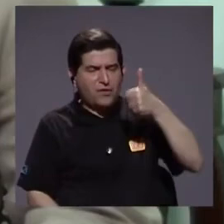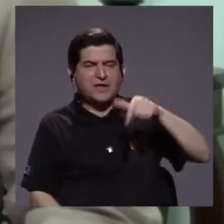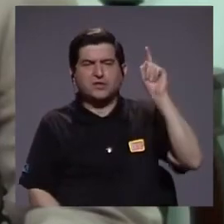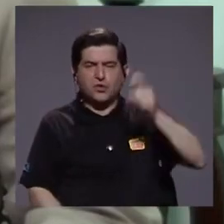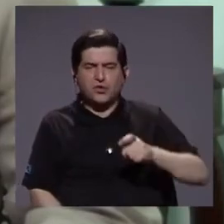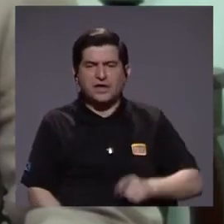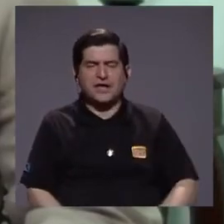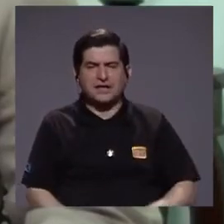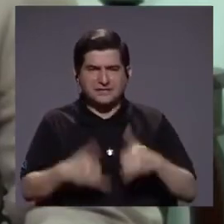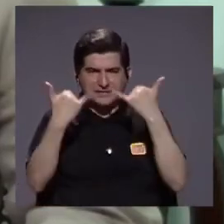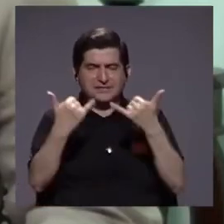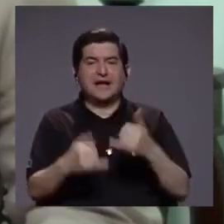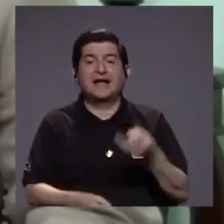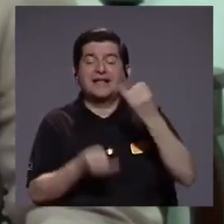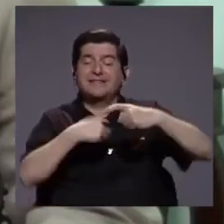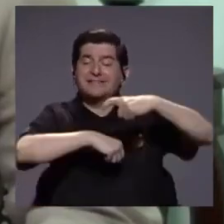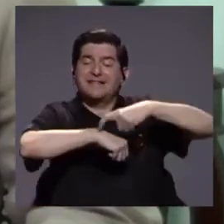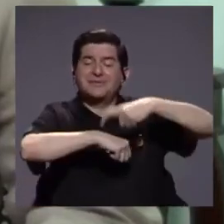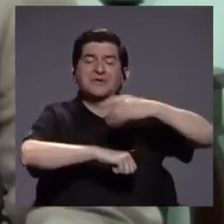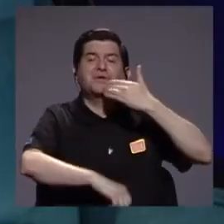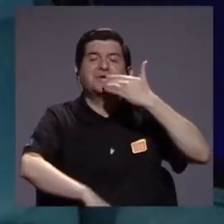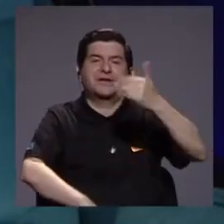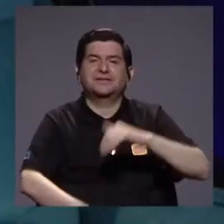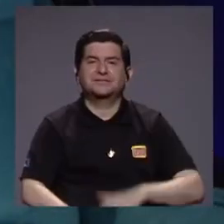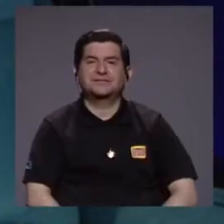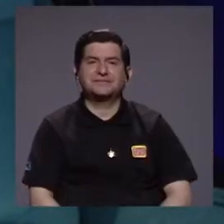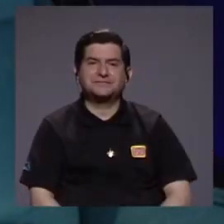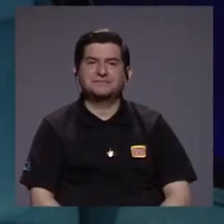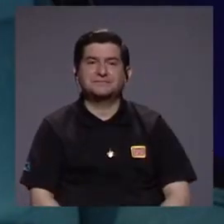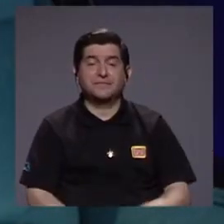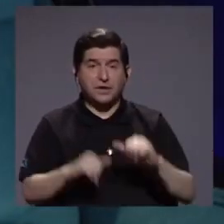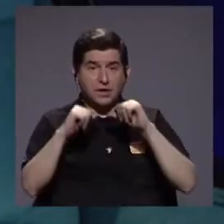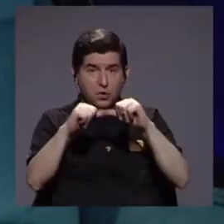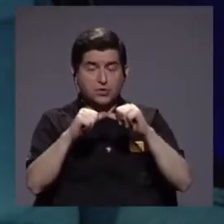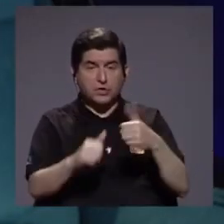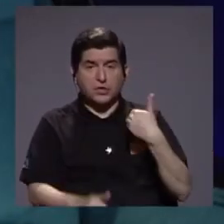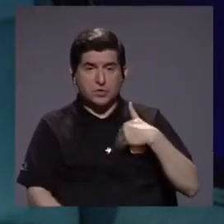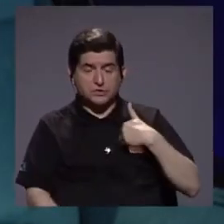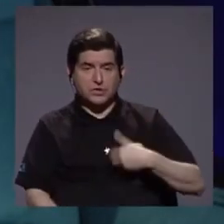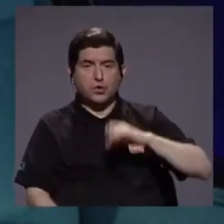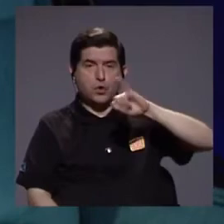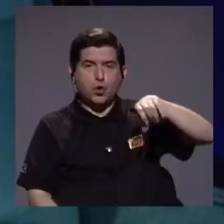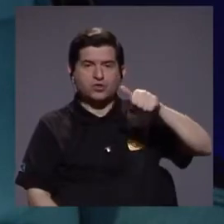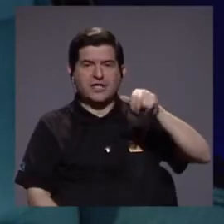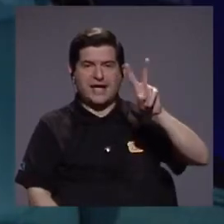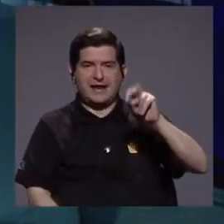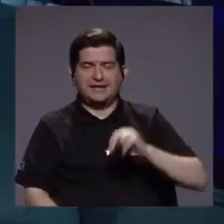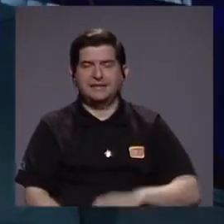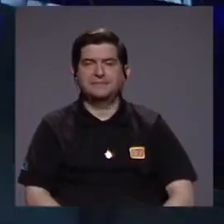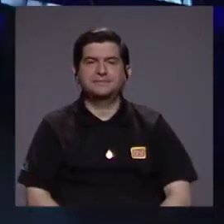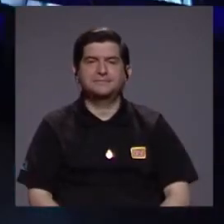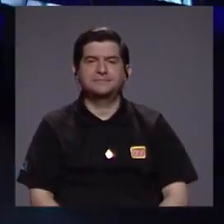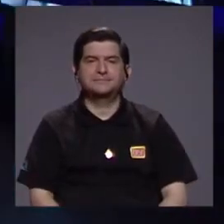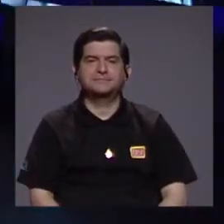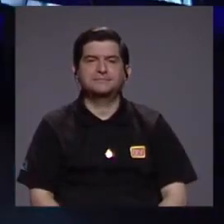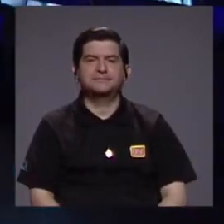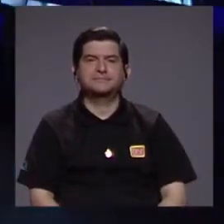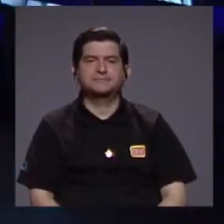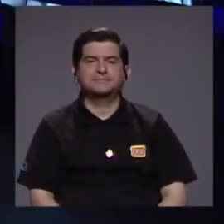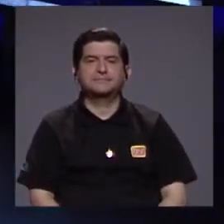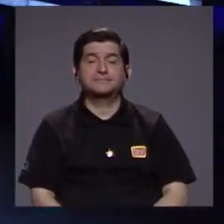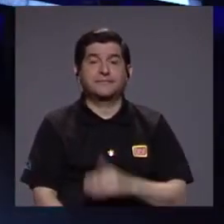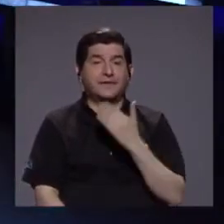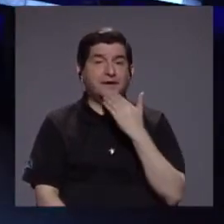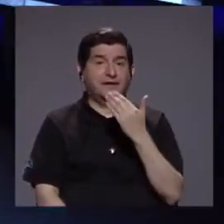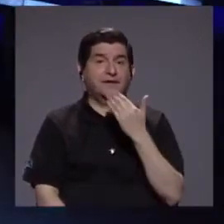de inmediato. Finalizó el tiempo. Muchas gracias. Continuamos con el señor José Ángel Vargas.